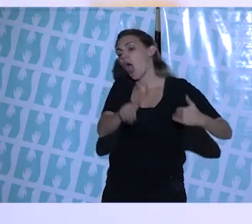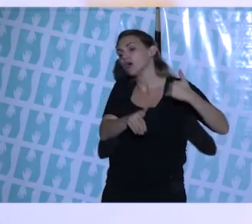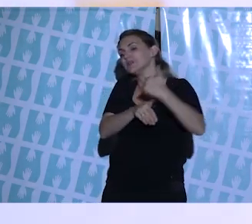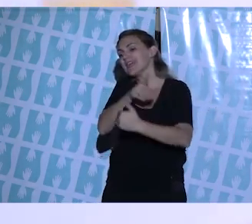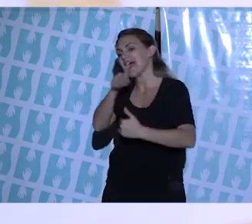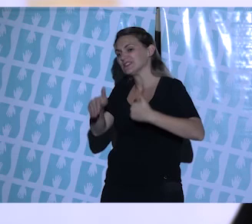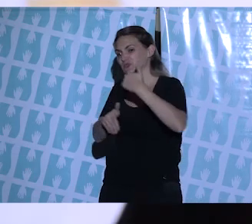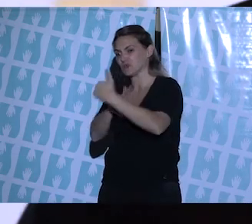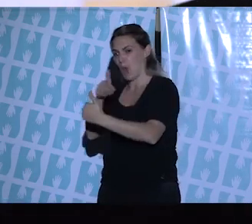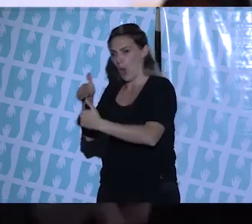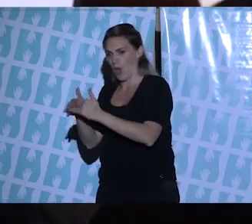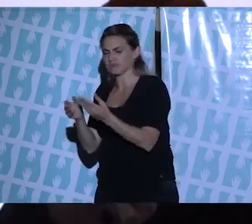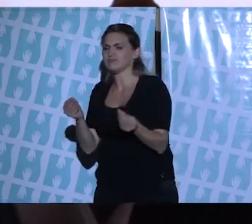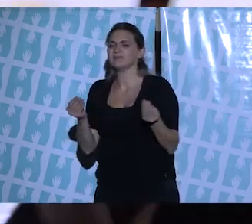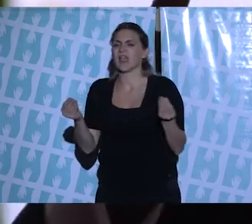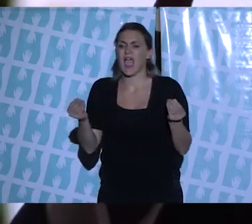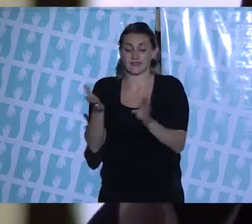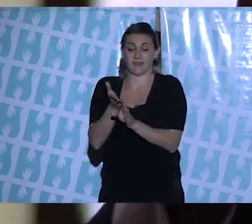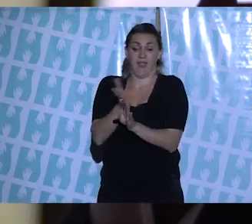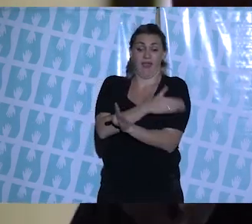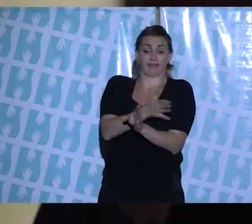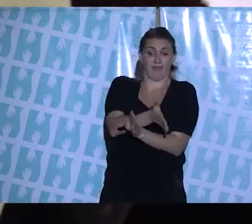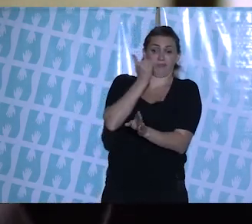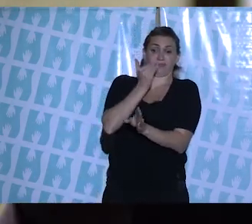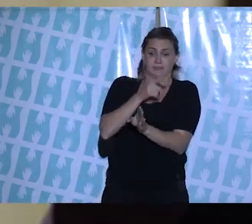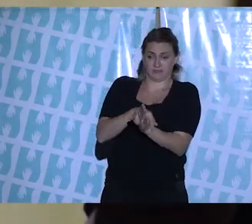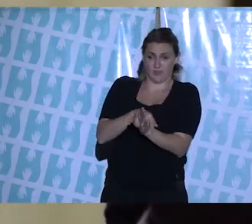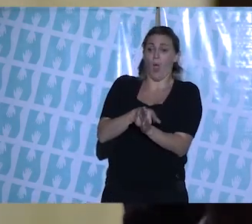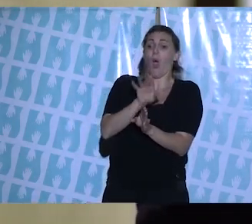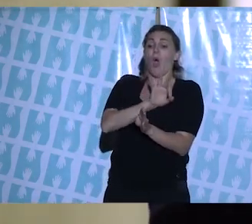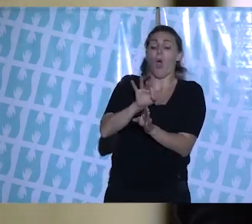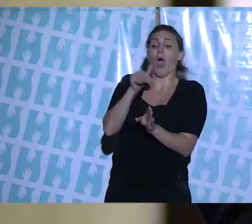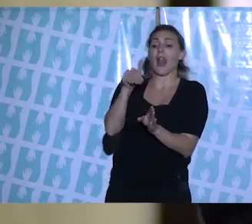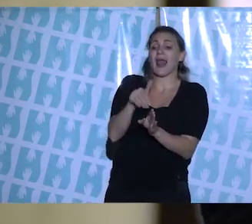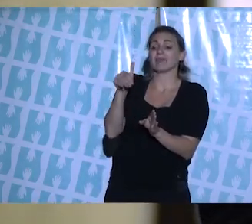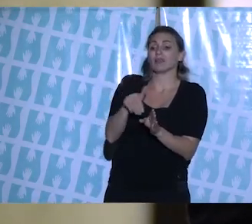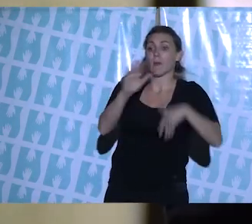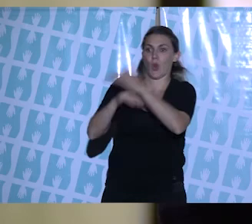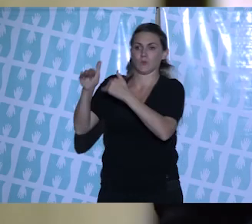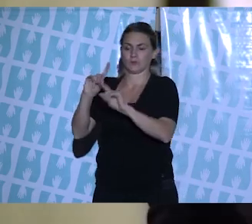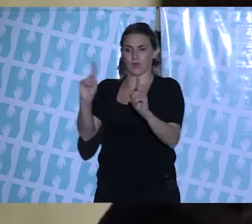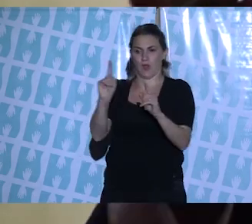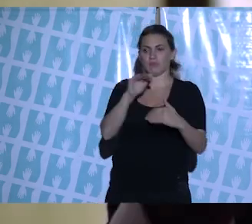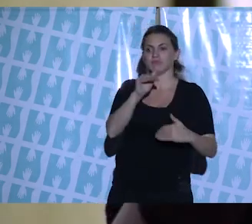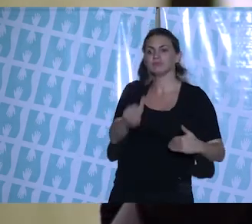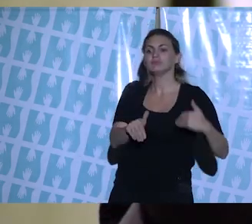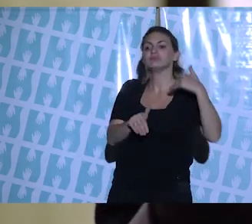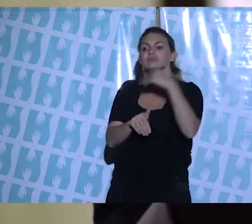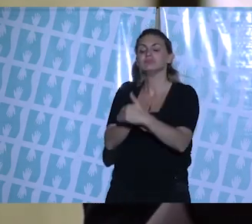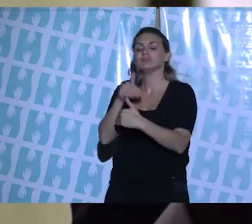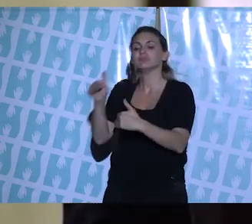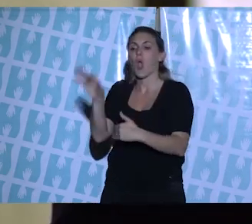Entonces, ¿qué es lo que buscan? Prevenir, retrasar, detener o